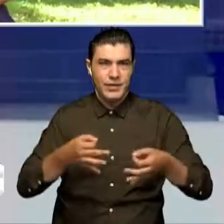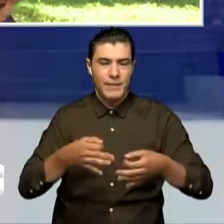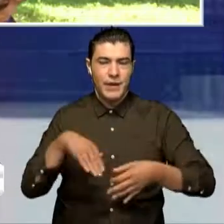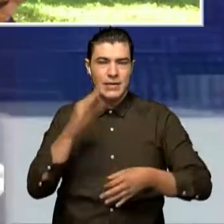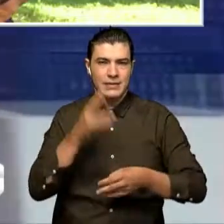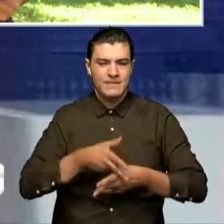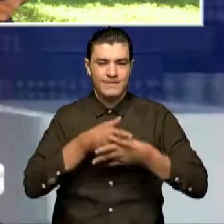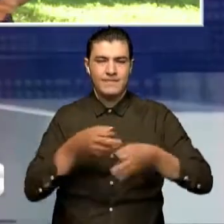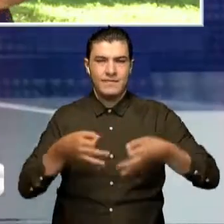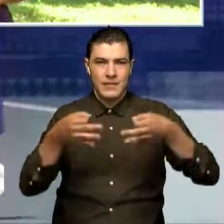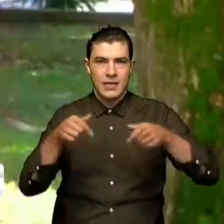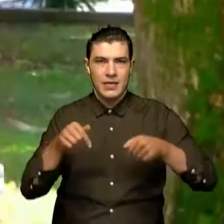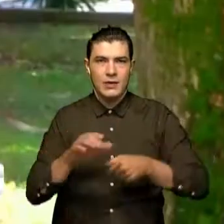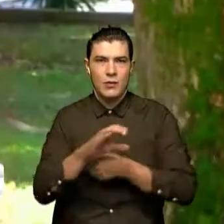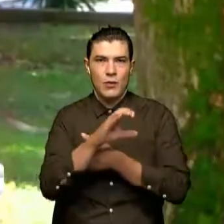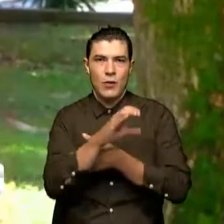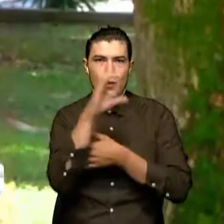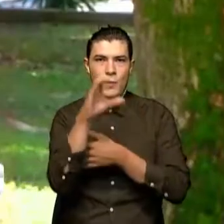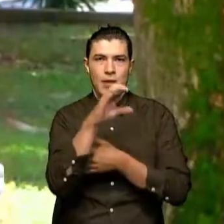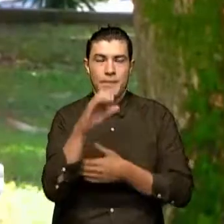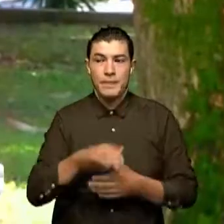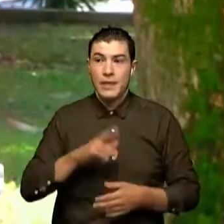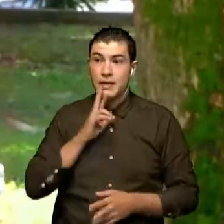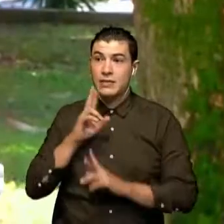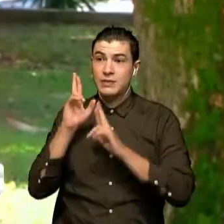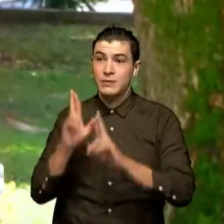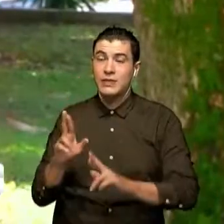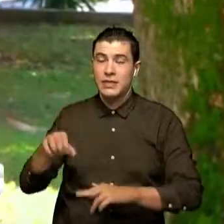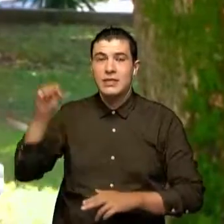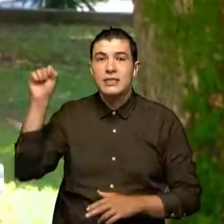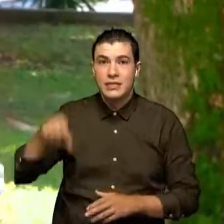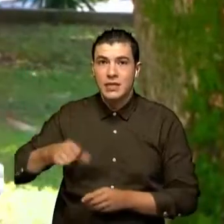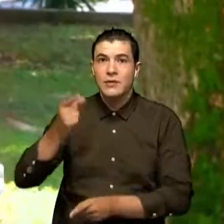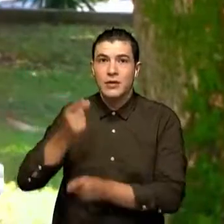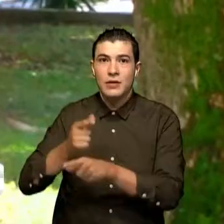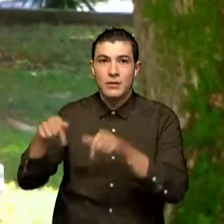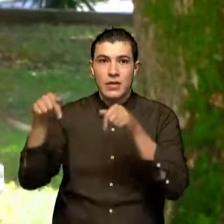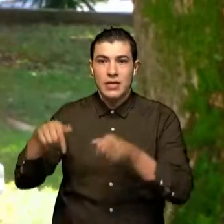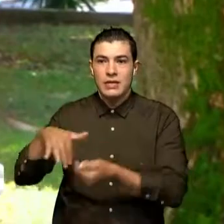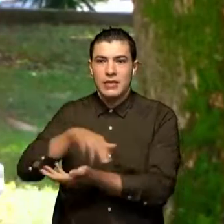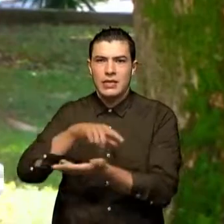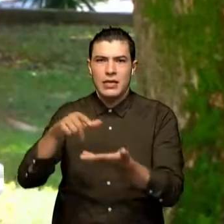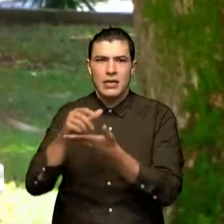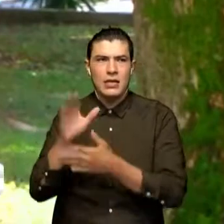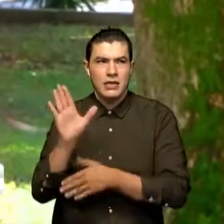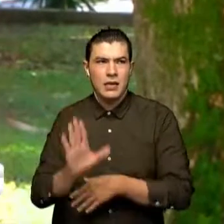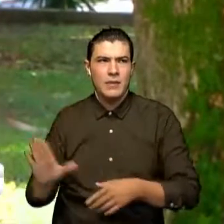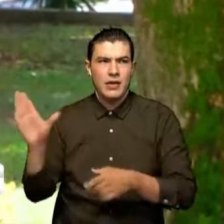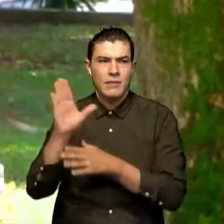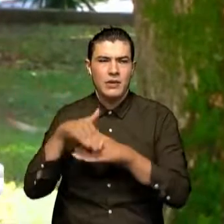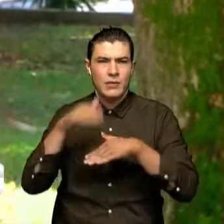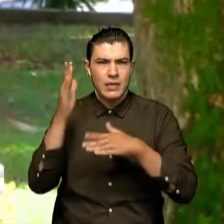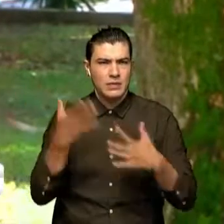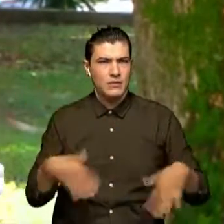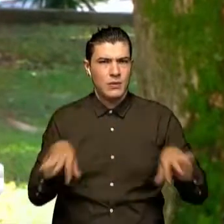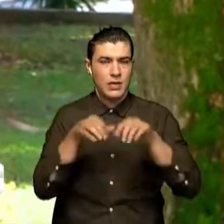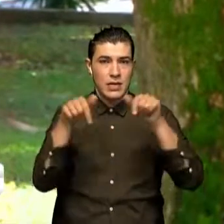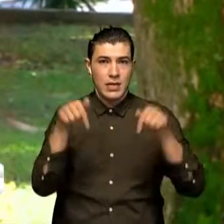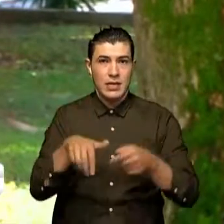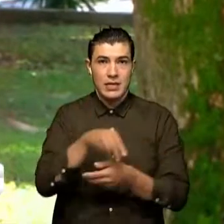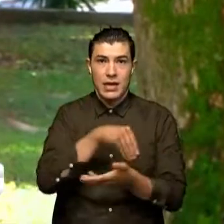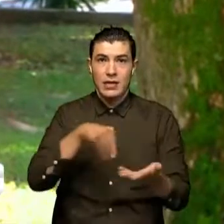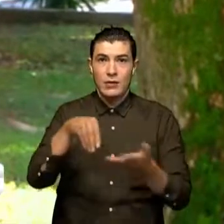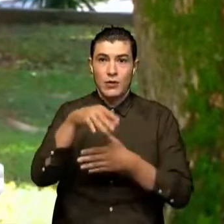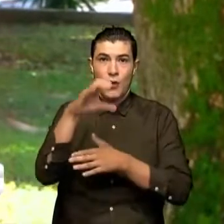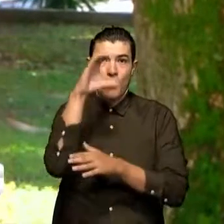así a sus compañeros buenas tardes la respuesta es sí santander sigue siendo uno de los departamentos más seguros de todo el territorio colombiano así lo